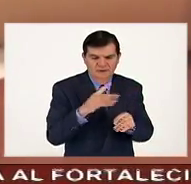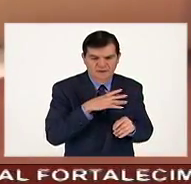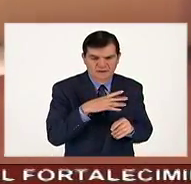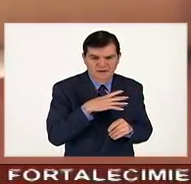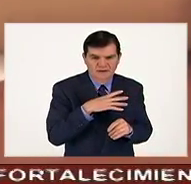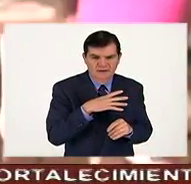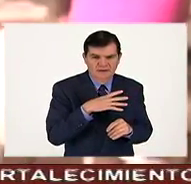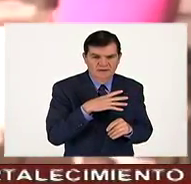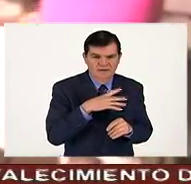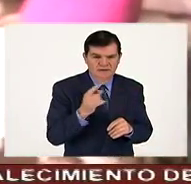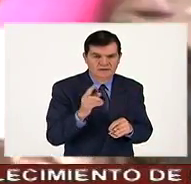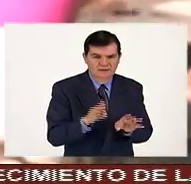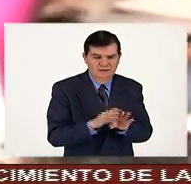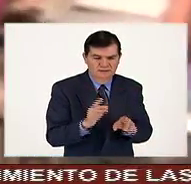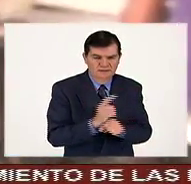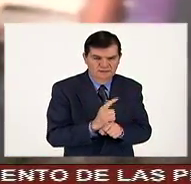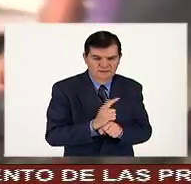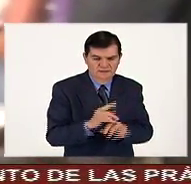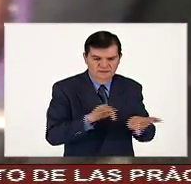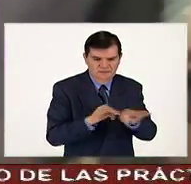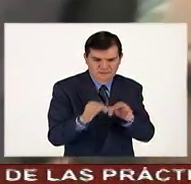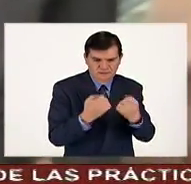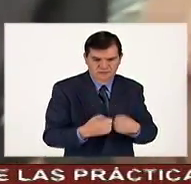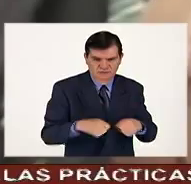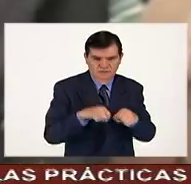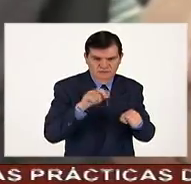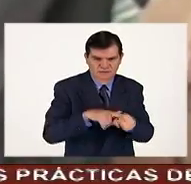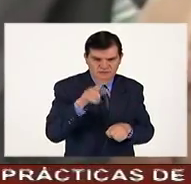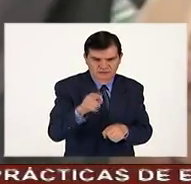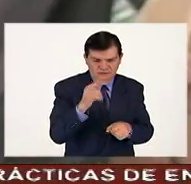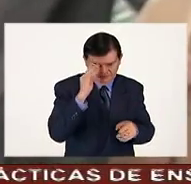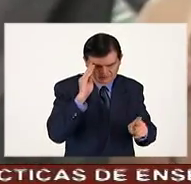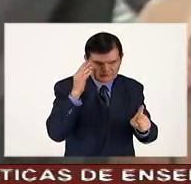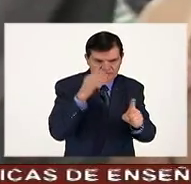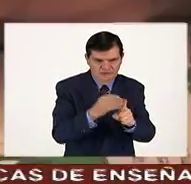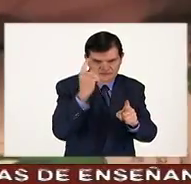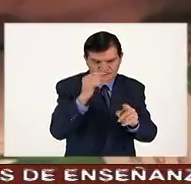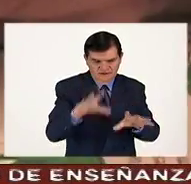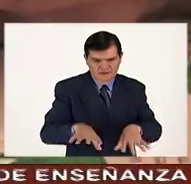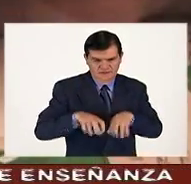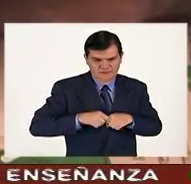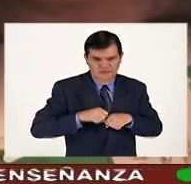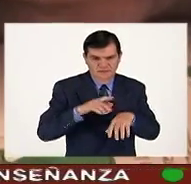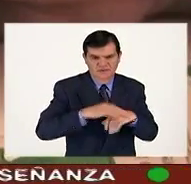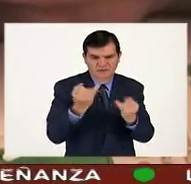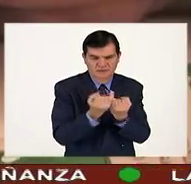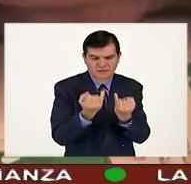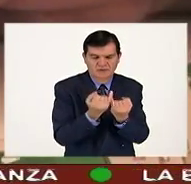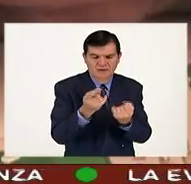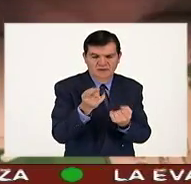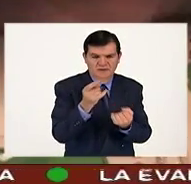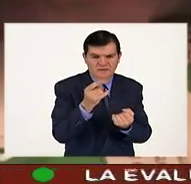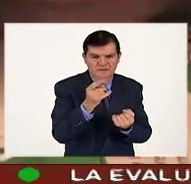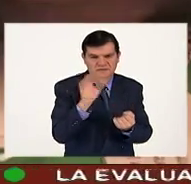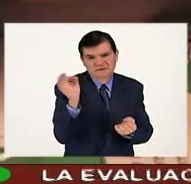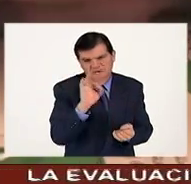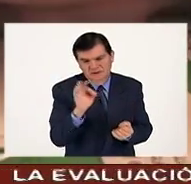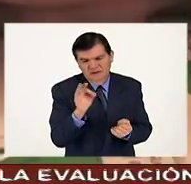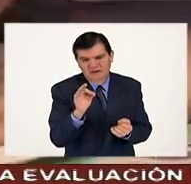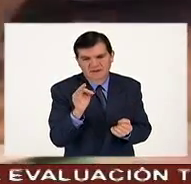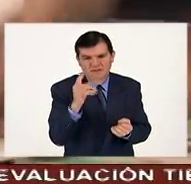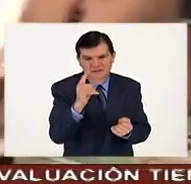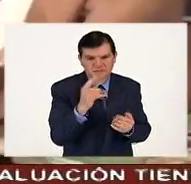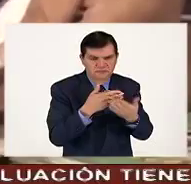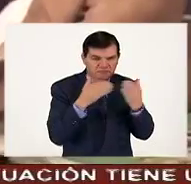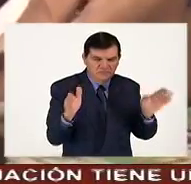tipo de licenciaturas en trabajo social? En este caso encaminada al asunto de la adopción, pero me imagino que debe ser pues